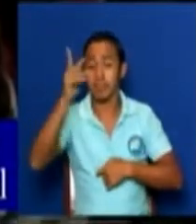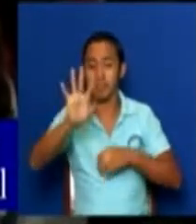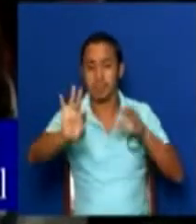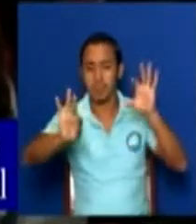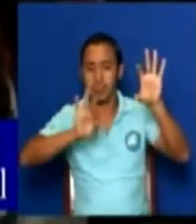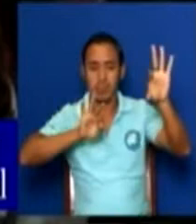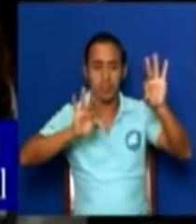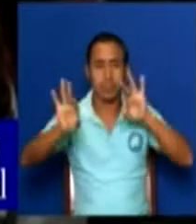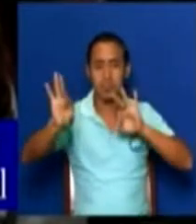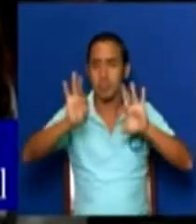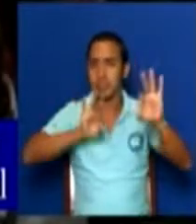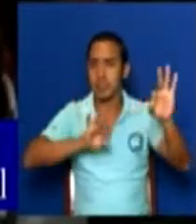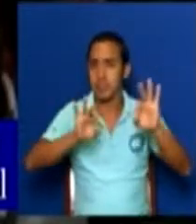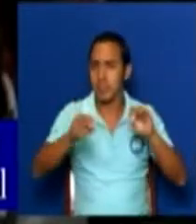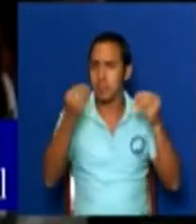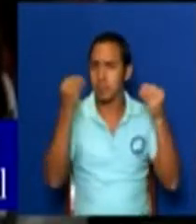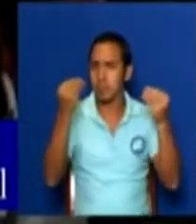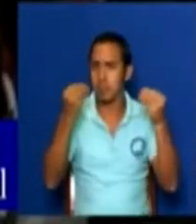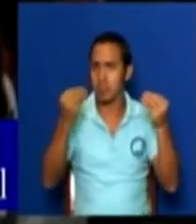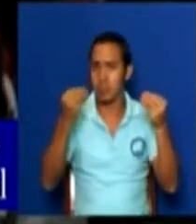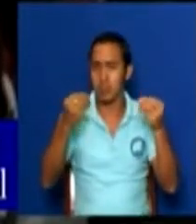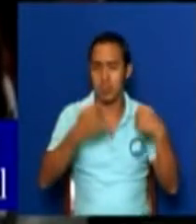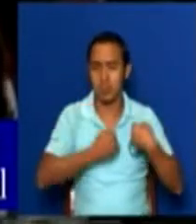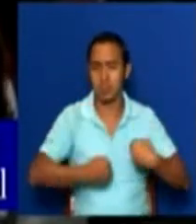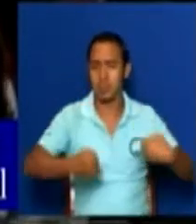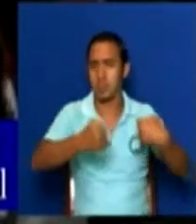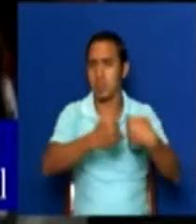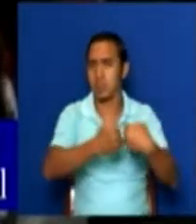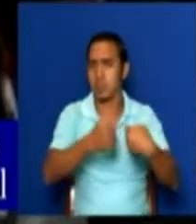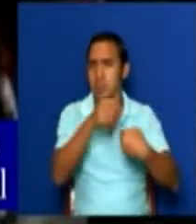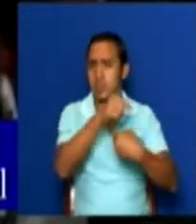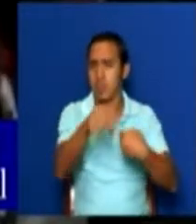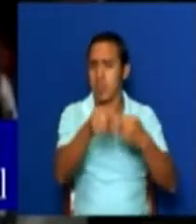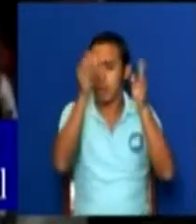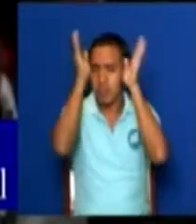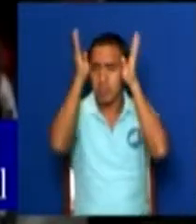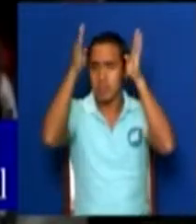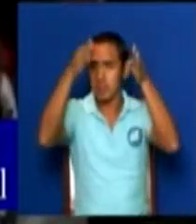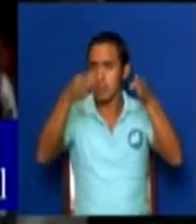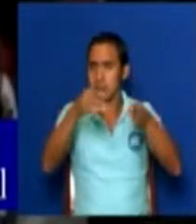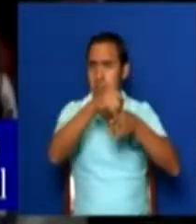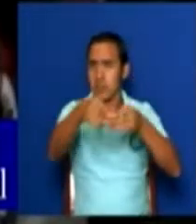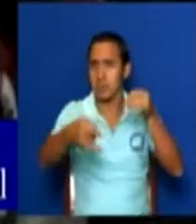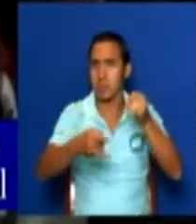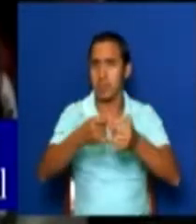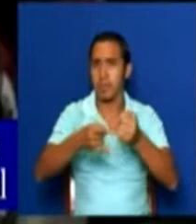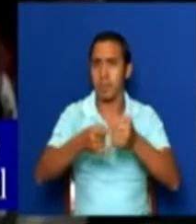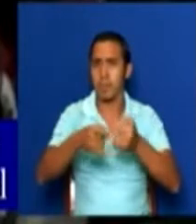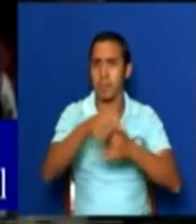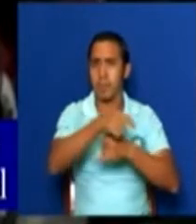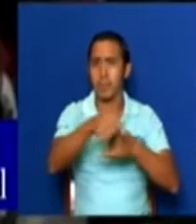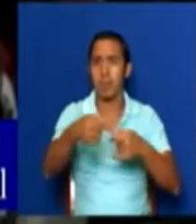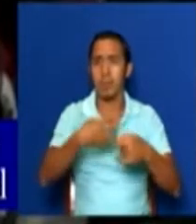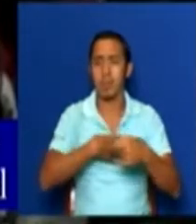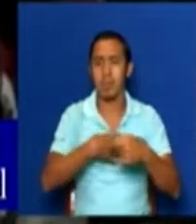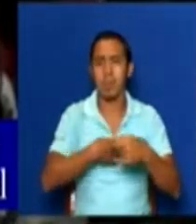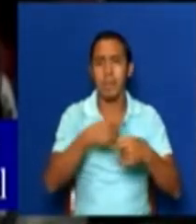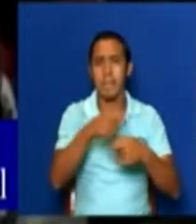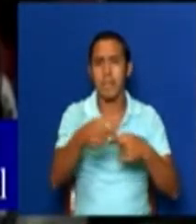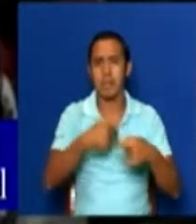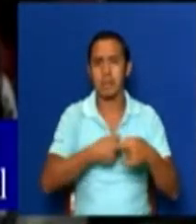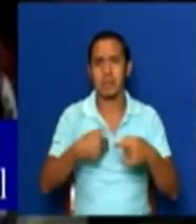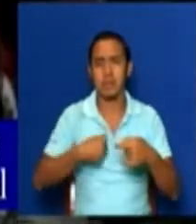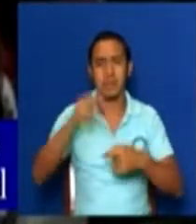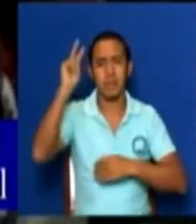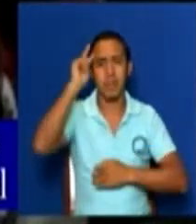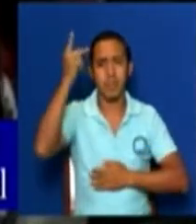selección en muchas de nuestras instituciones con enfoque de género. Entonces, esta política de